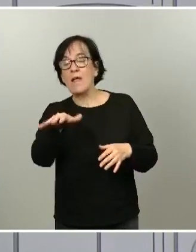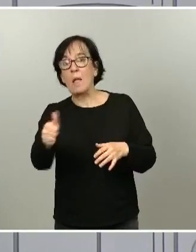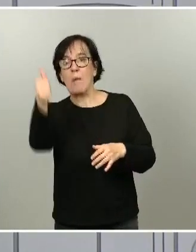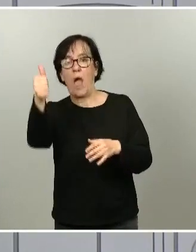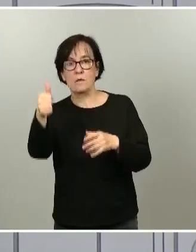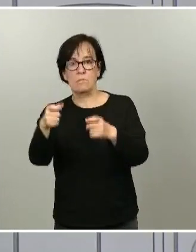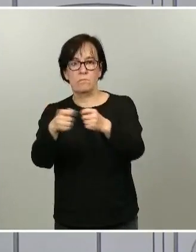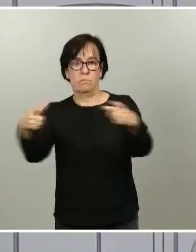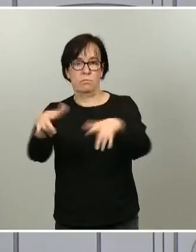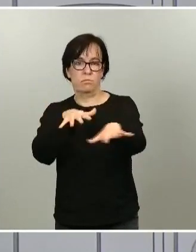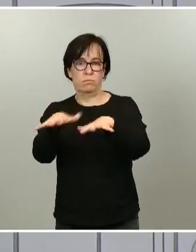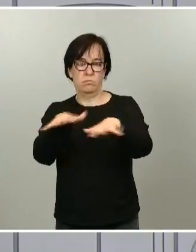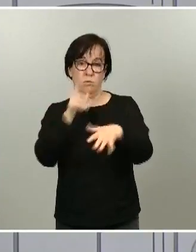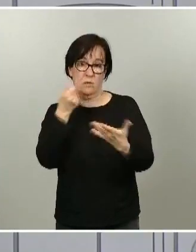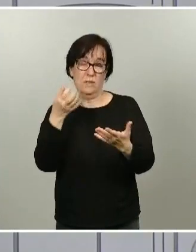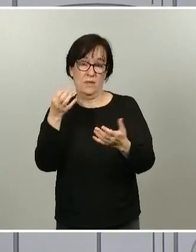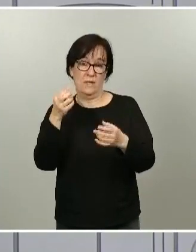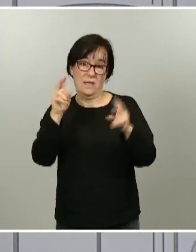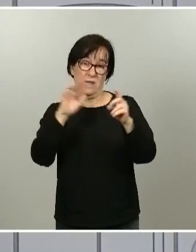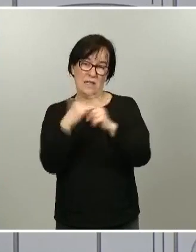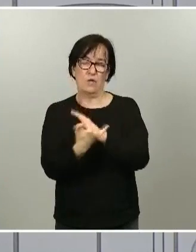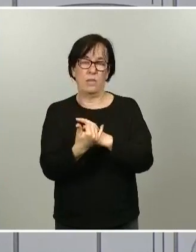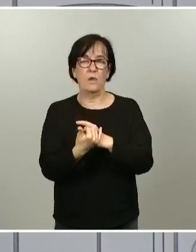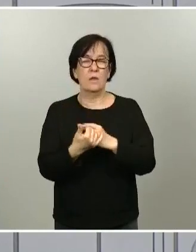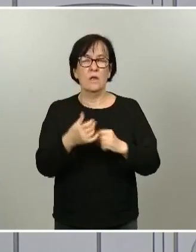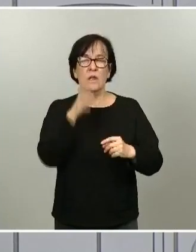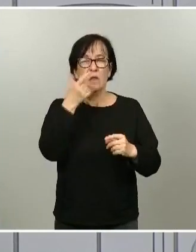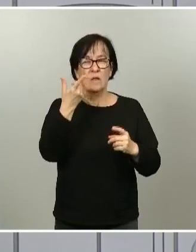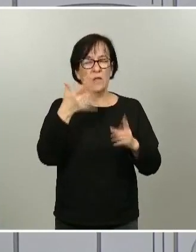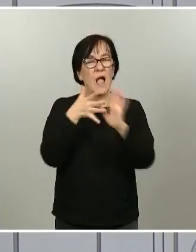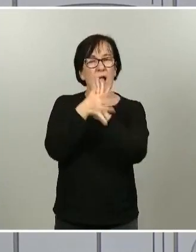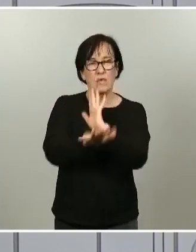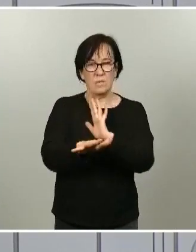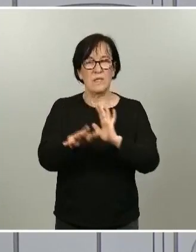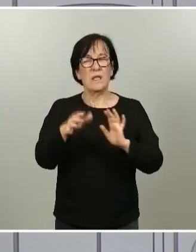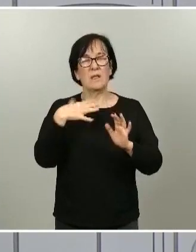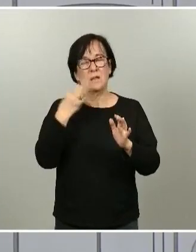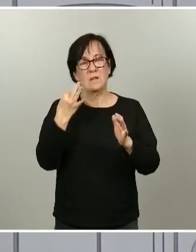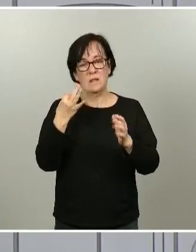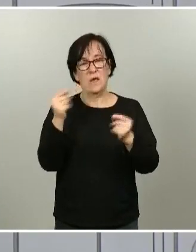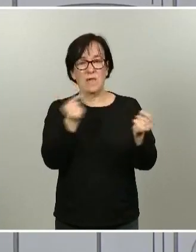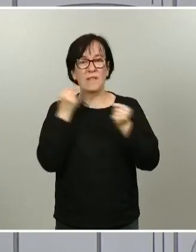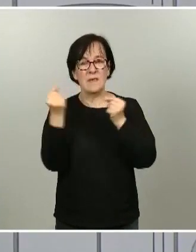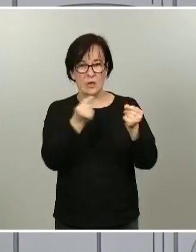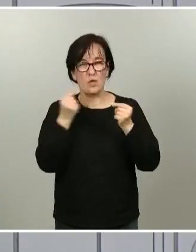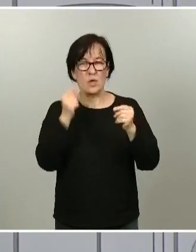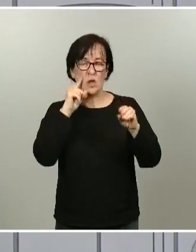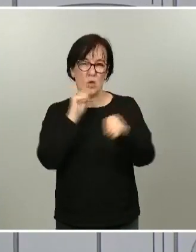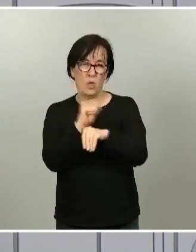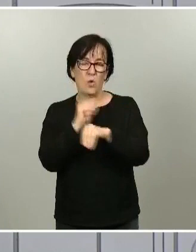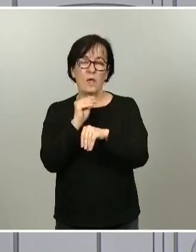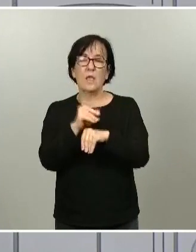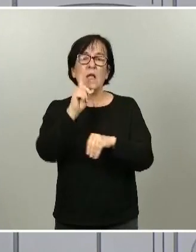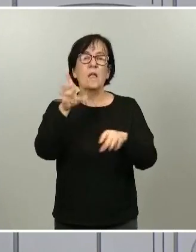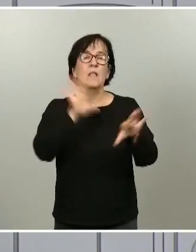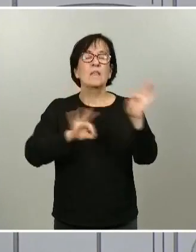esté el foco en ese momento. Yo creo que, si bien es uno de los argumentos que hay que poner en la mesa y hay que discutirlo con mucho cuidado, la decisión no es ni tan fácil